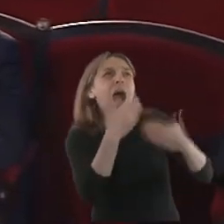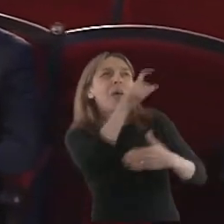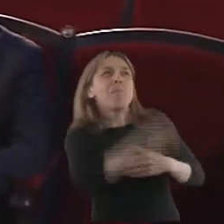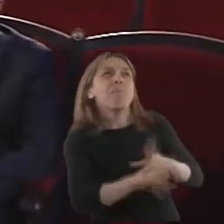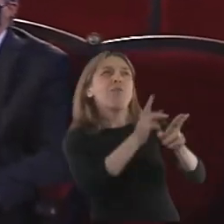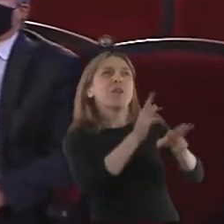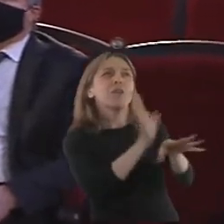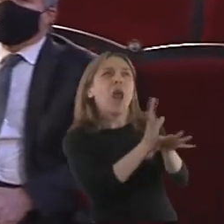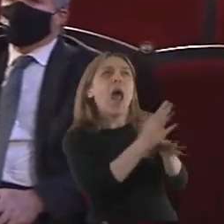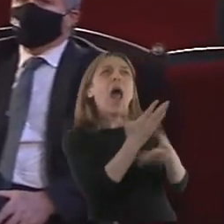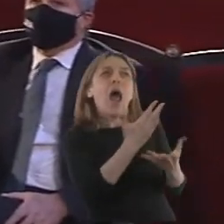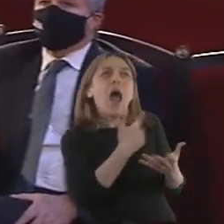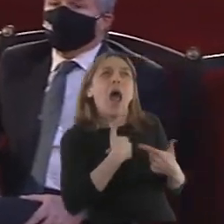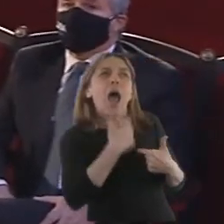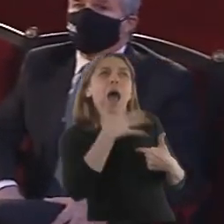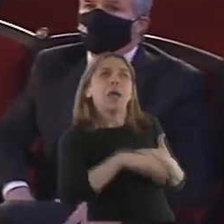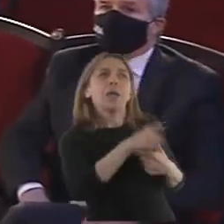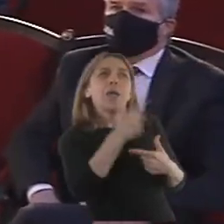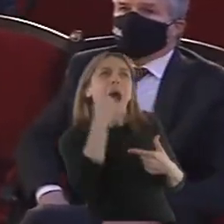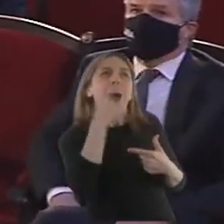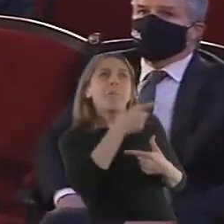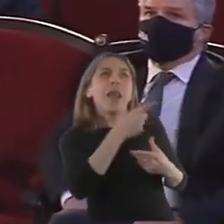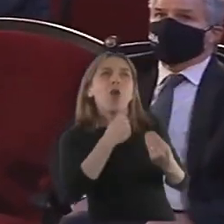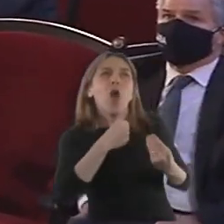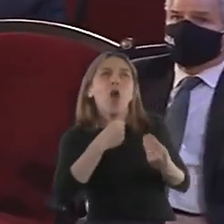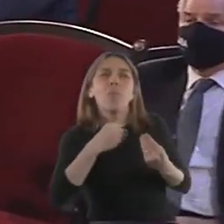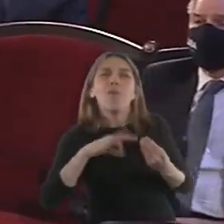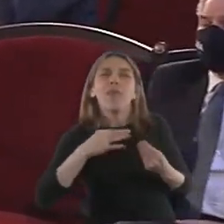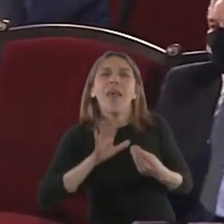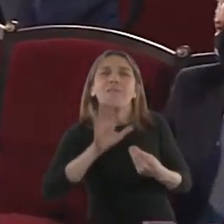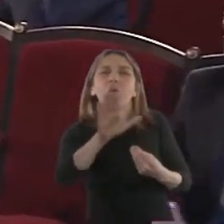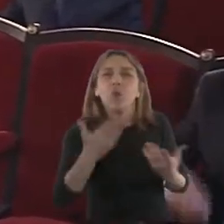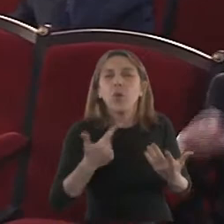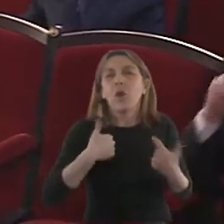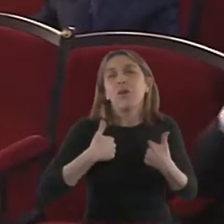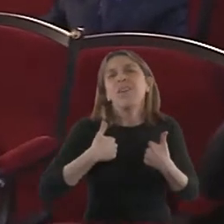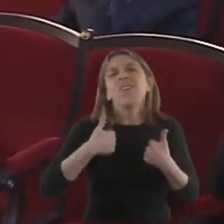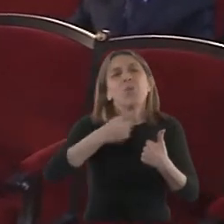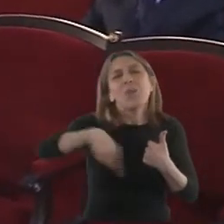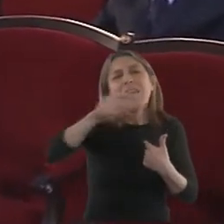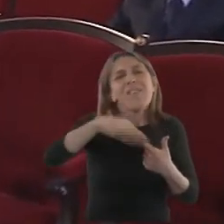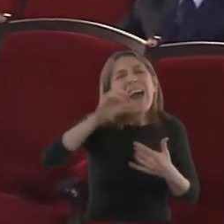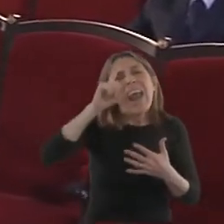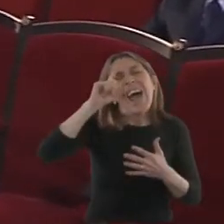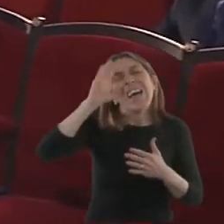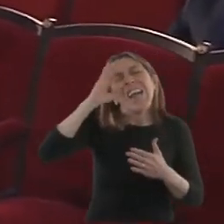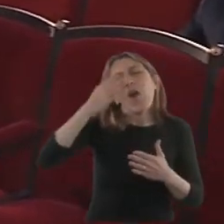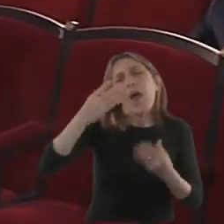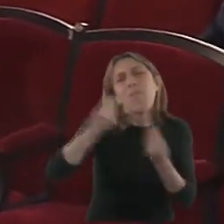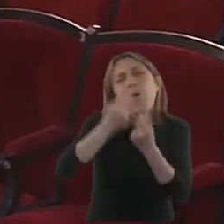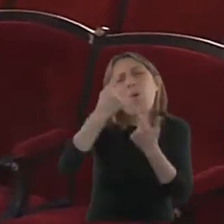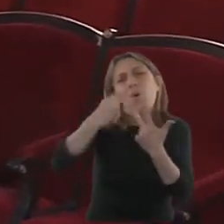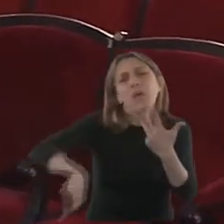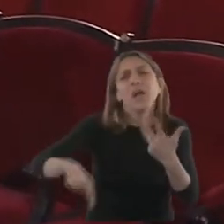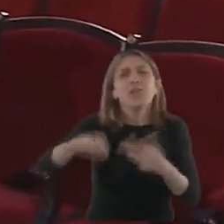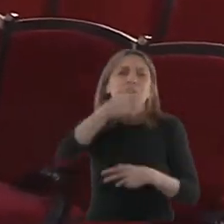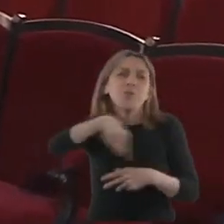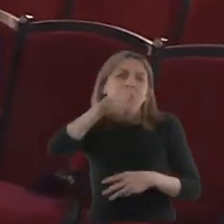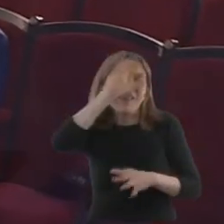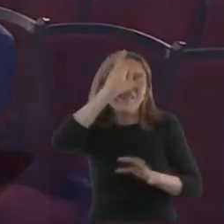camino. Van a recordar eso y van a recordar mucho más. Y sabrán que el